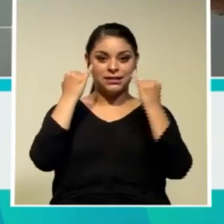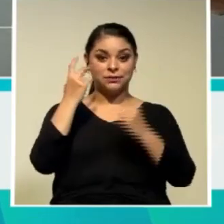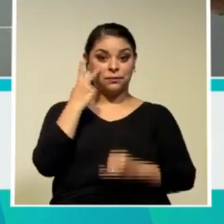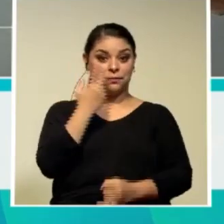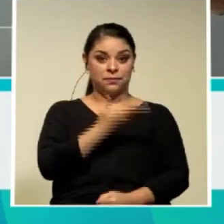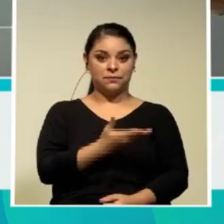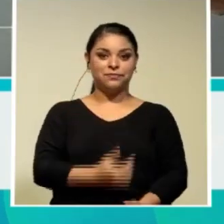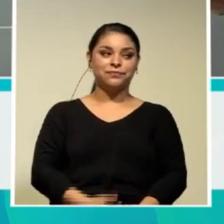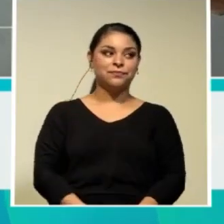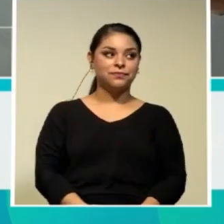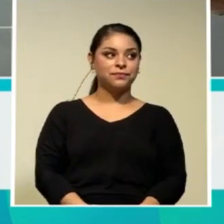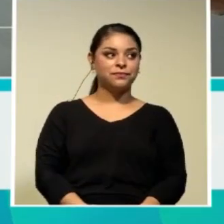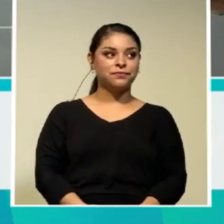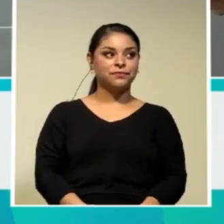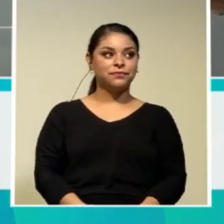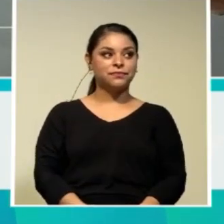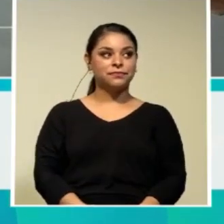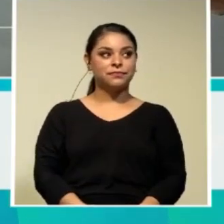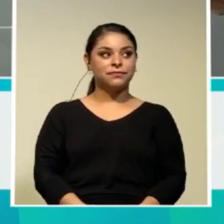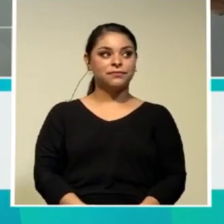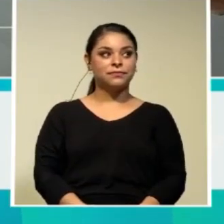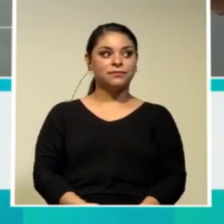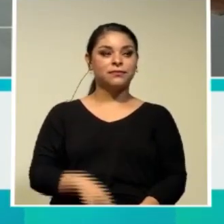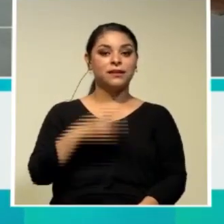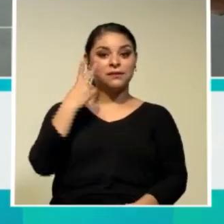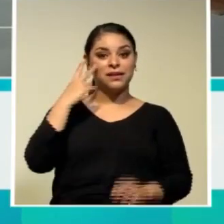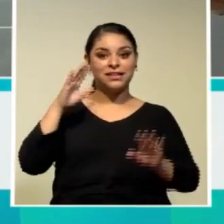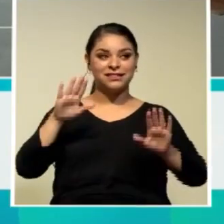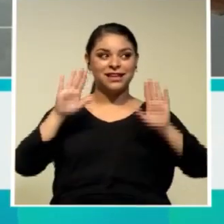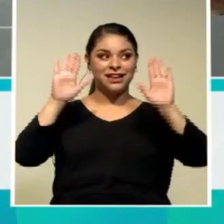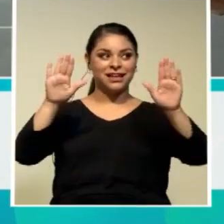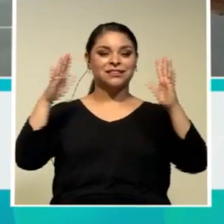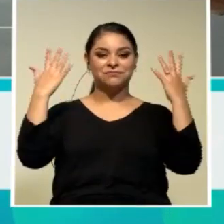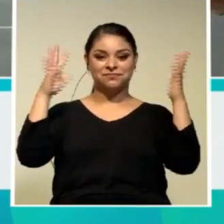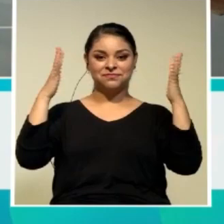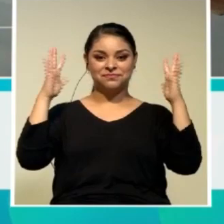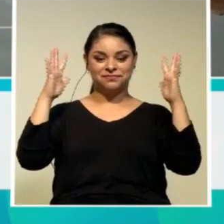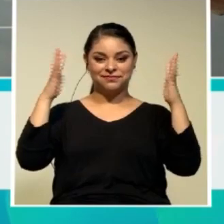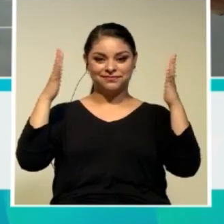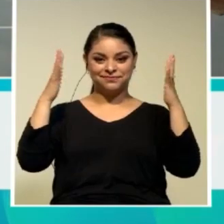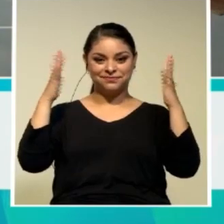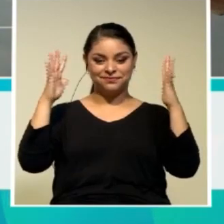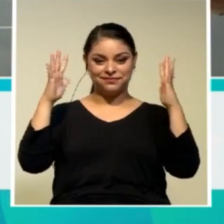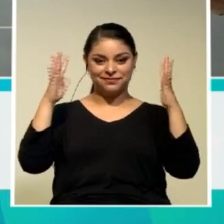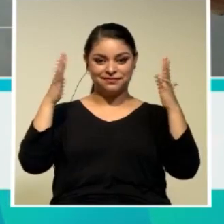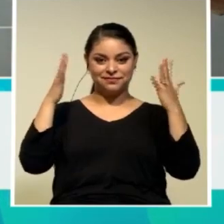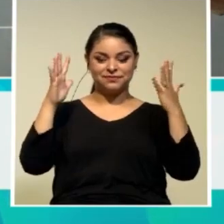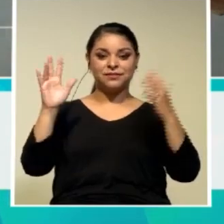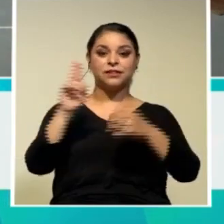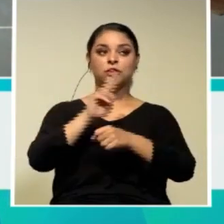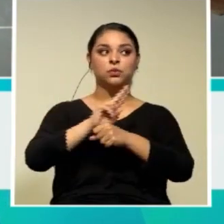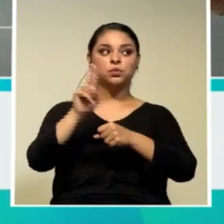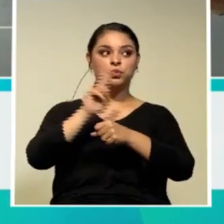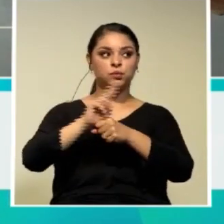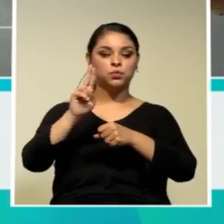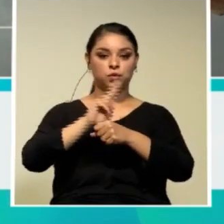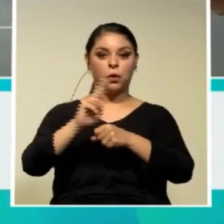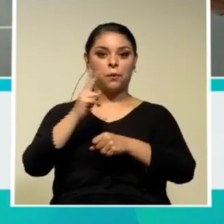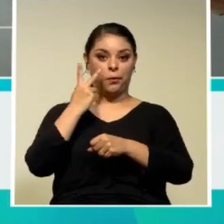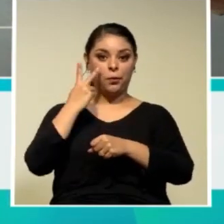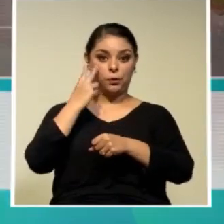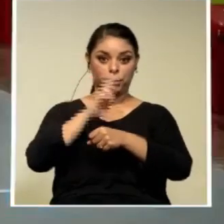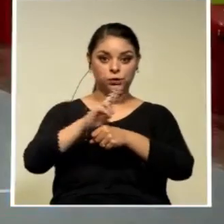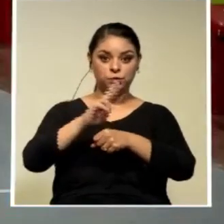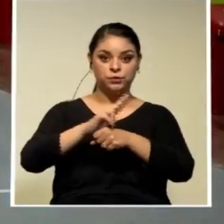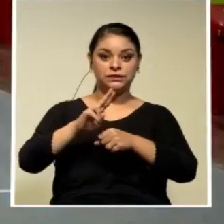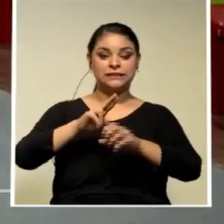¡Ve! ¡Ve, excelente! ¡Qué bien! ¡Ay, un aplauso! ¡Un aplauso para ese niño! ¿Viste? Las